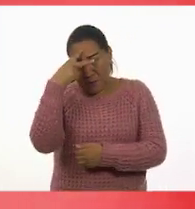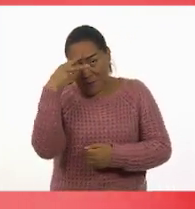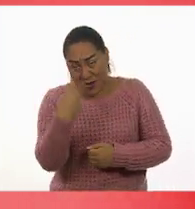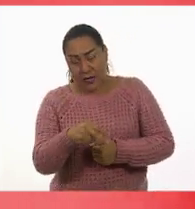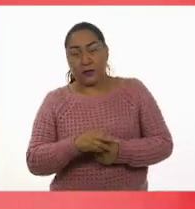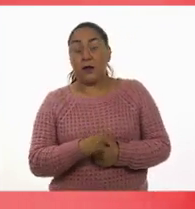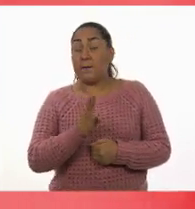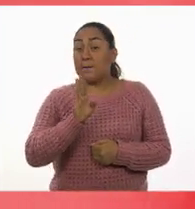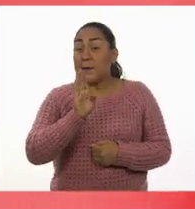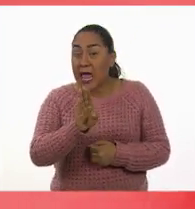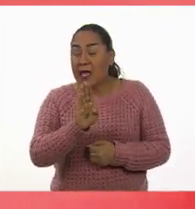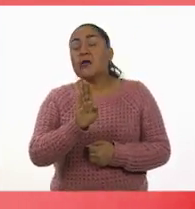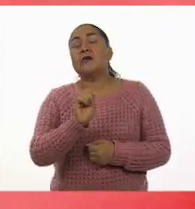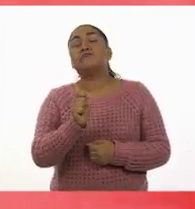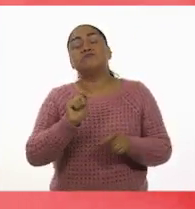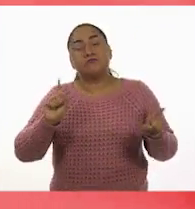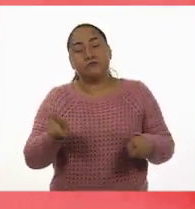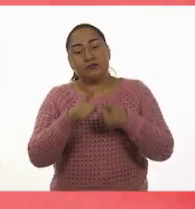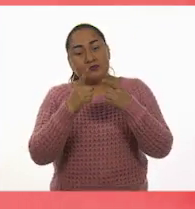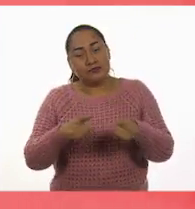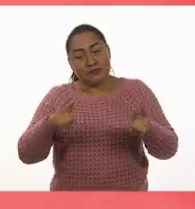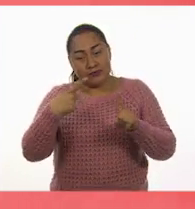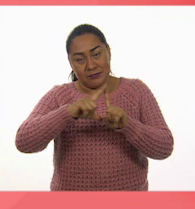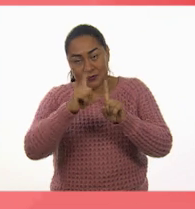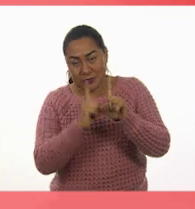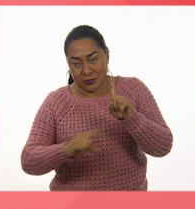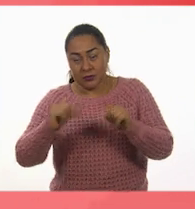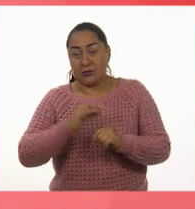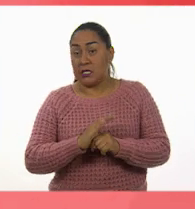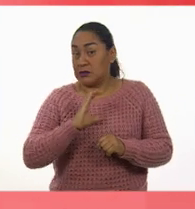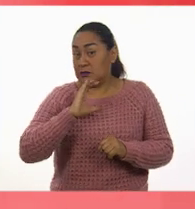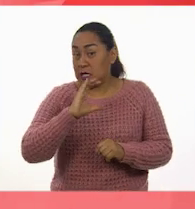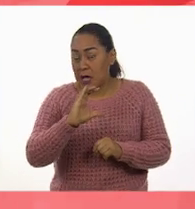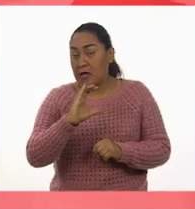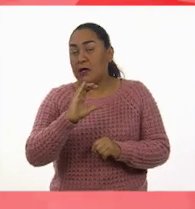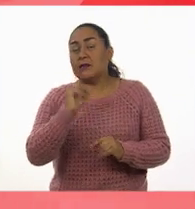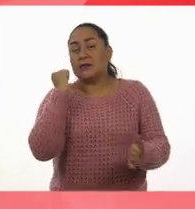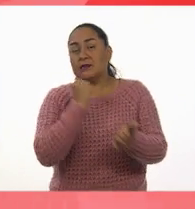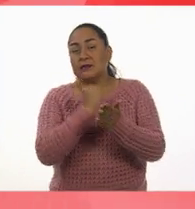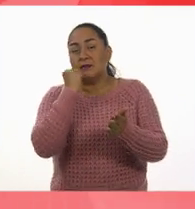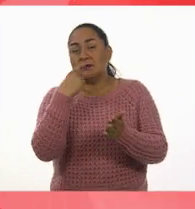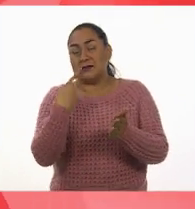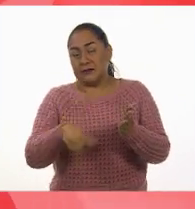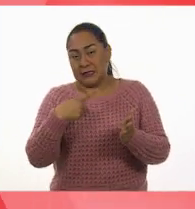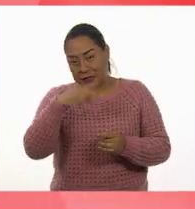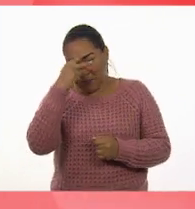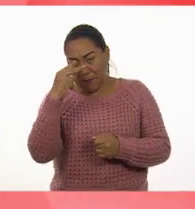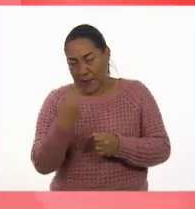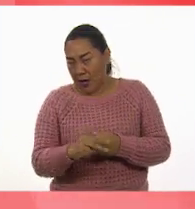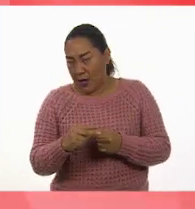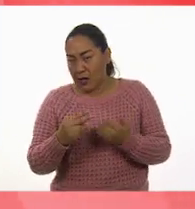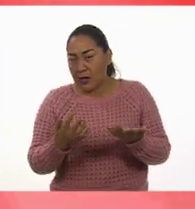B. El himno nacional. C. El escudo patrio.